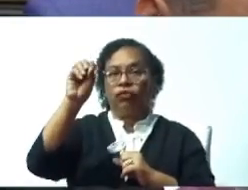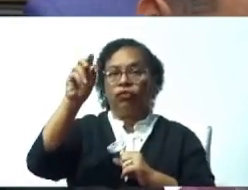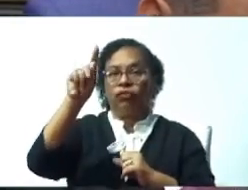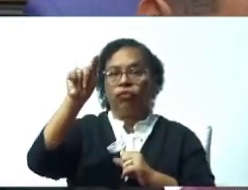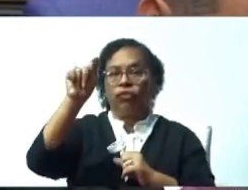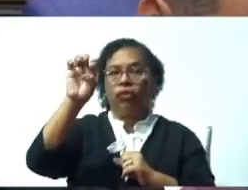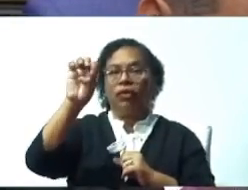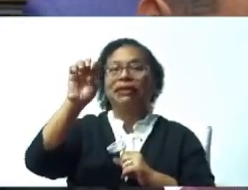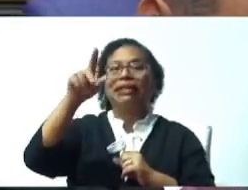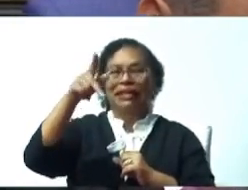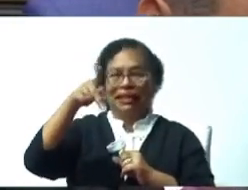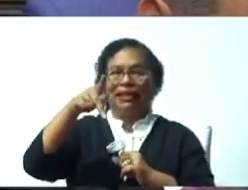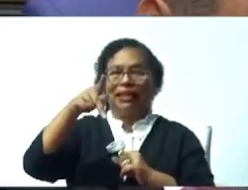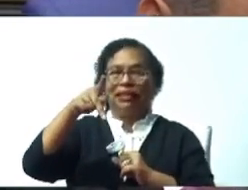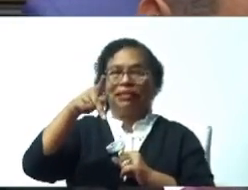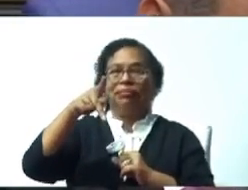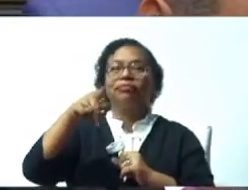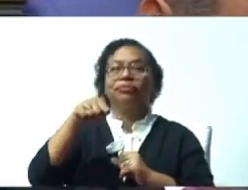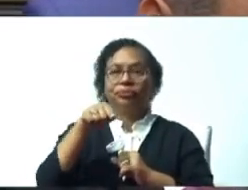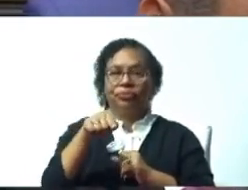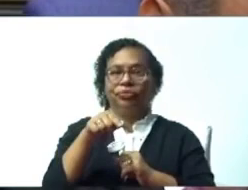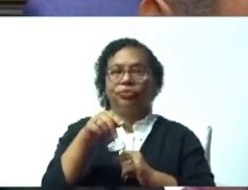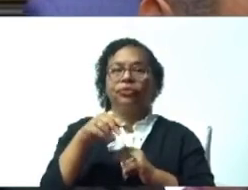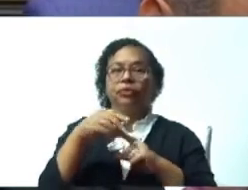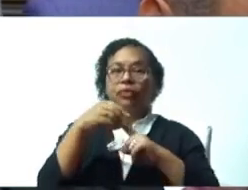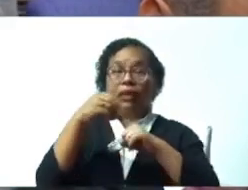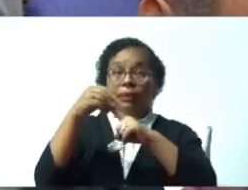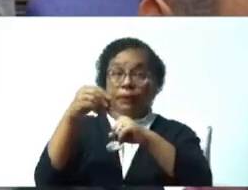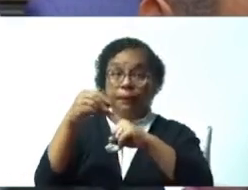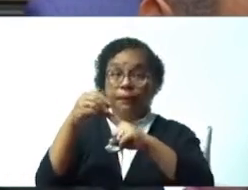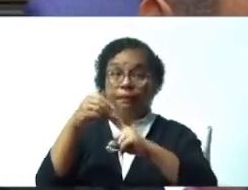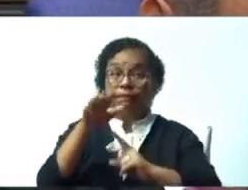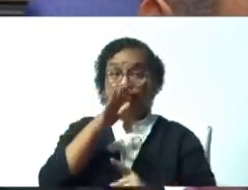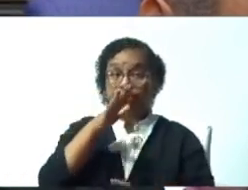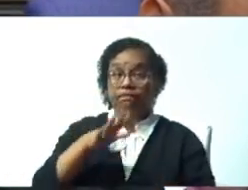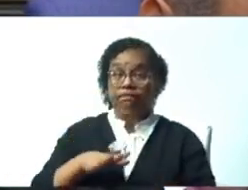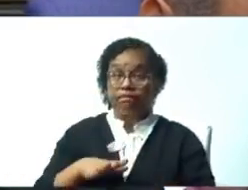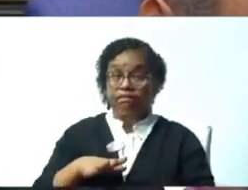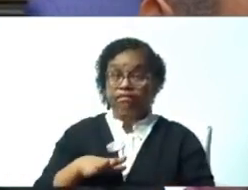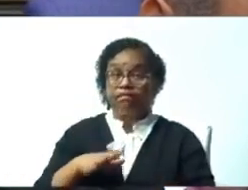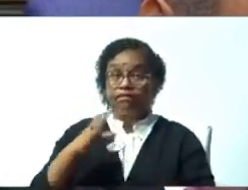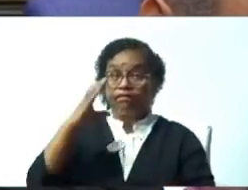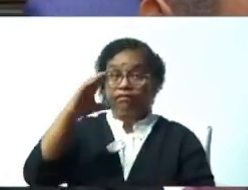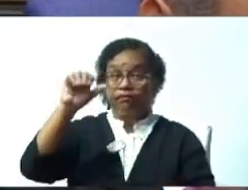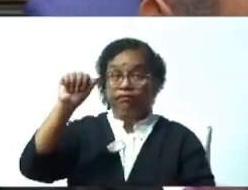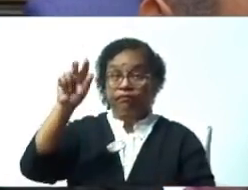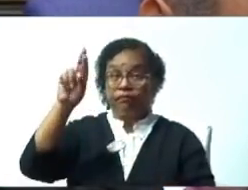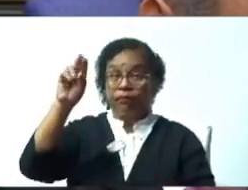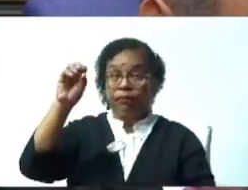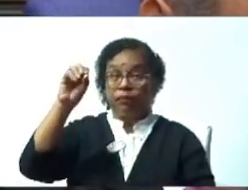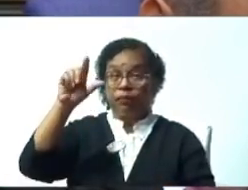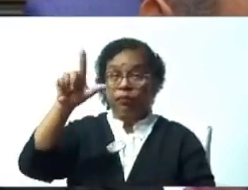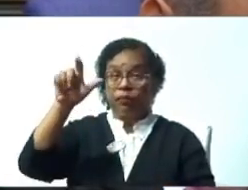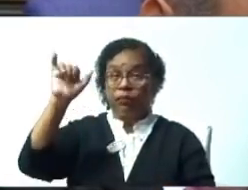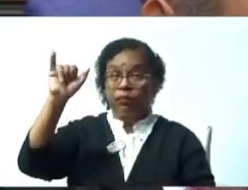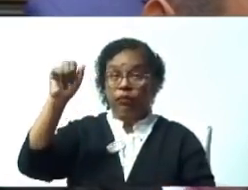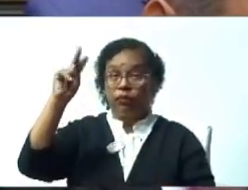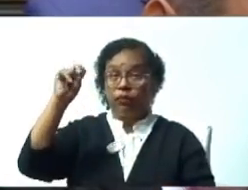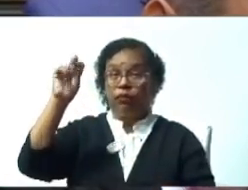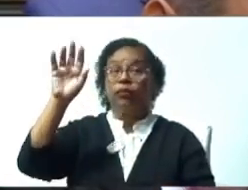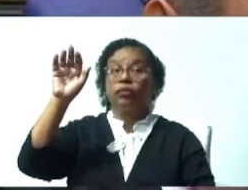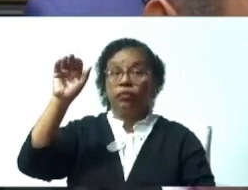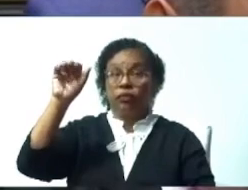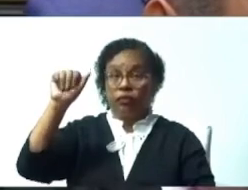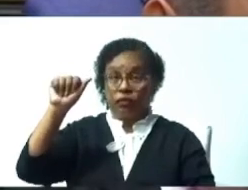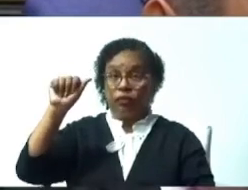diputadas. En especial la señora Carolina Paula, quien sometió un proyecto aprobado para la construcción de